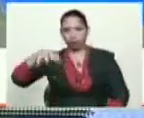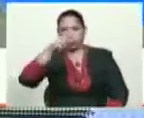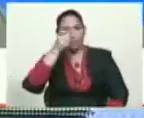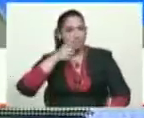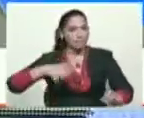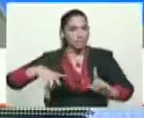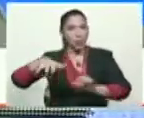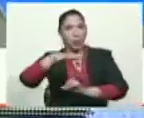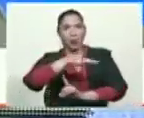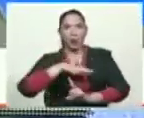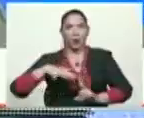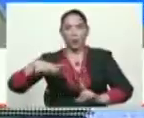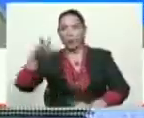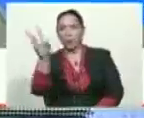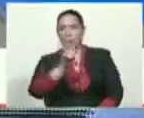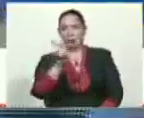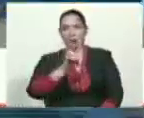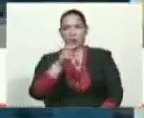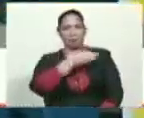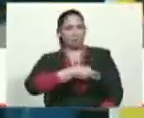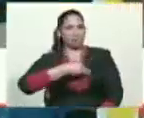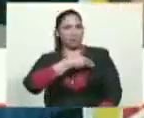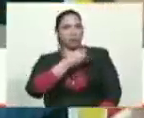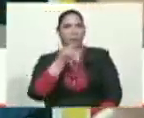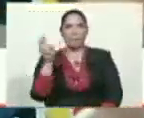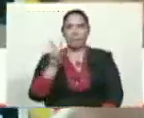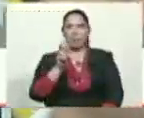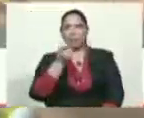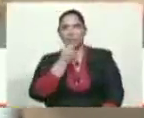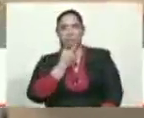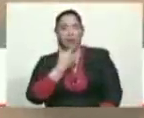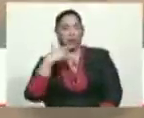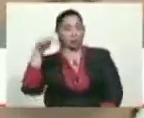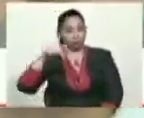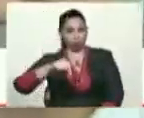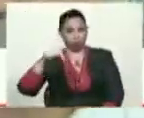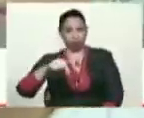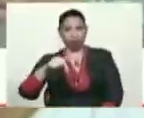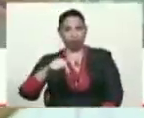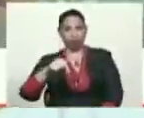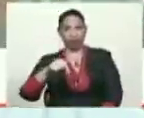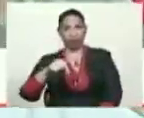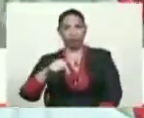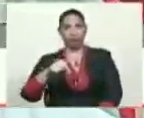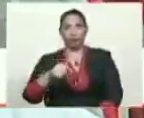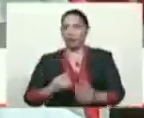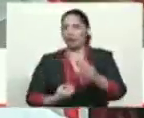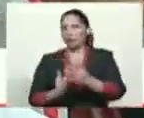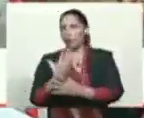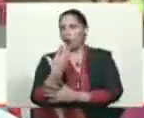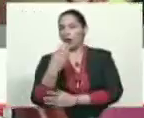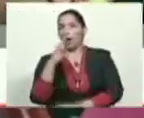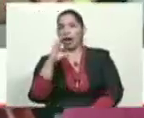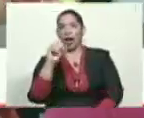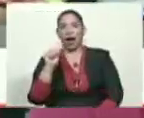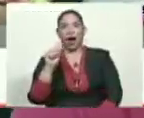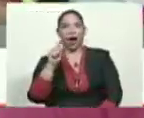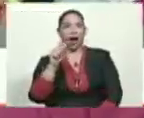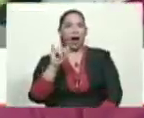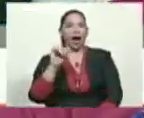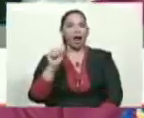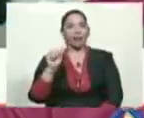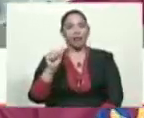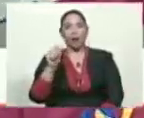todo el país misión venezuela bella estamos hoy desde los flores de catia parroquia sucre de